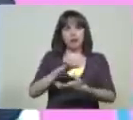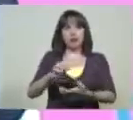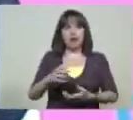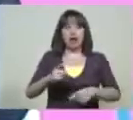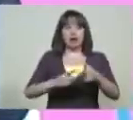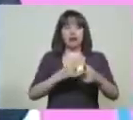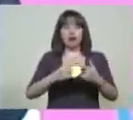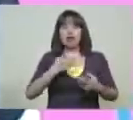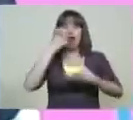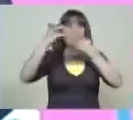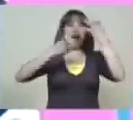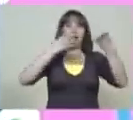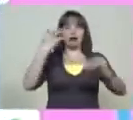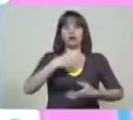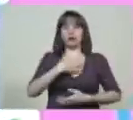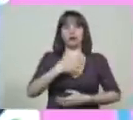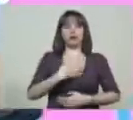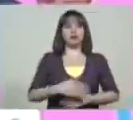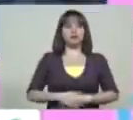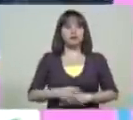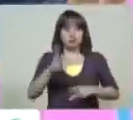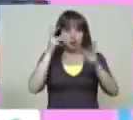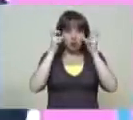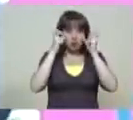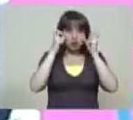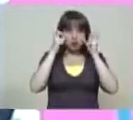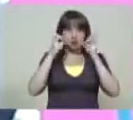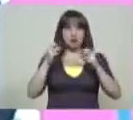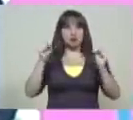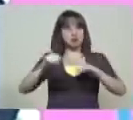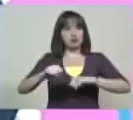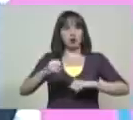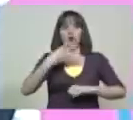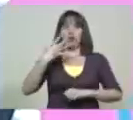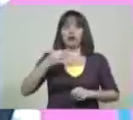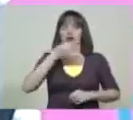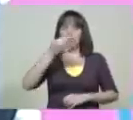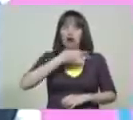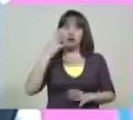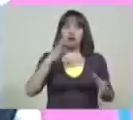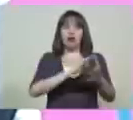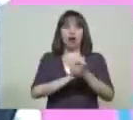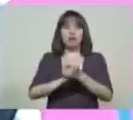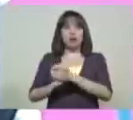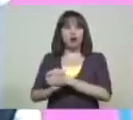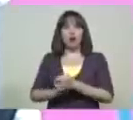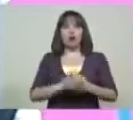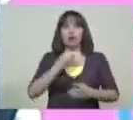¿Me escuchan? Bueno, buenas tardes, buenas noches, camaradas.